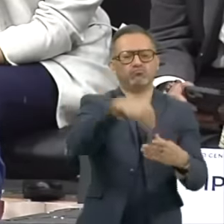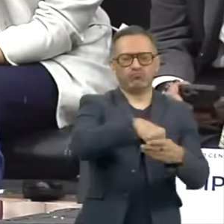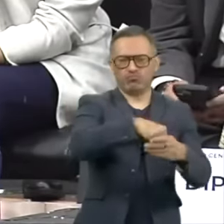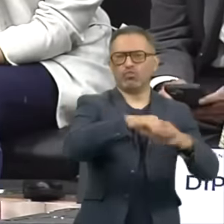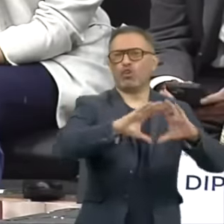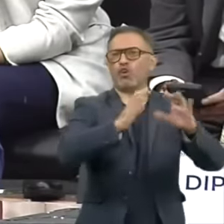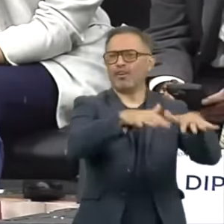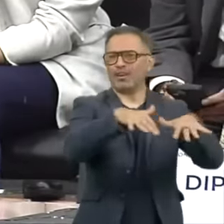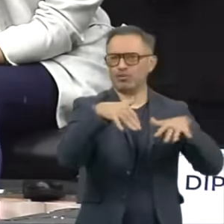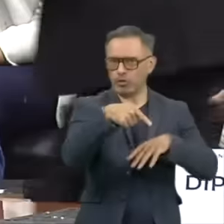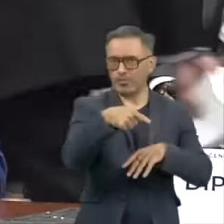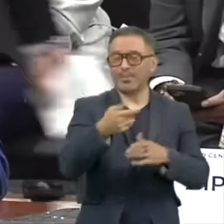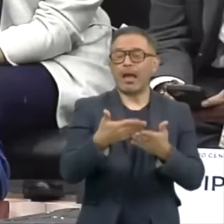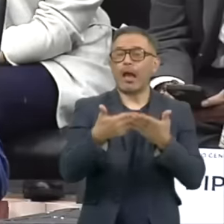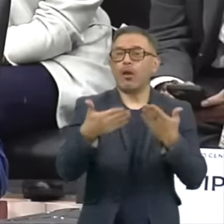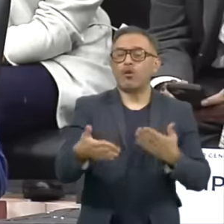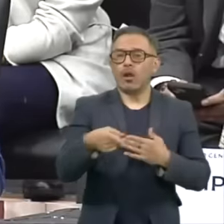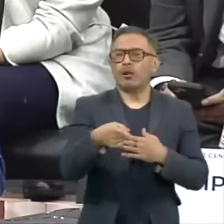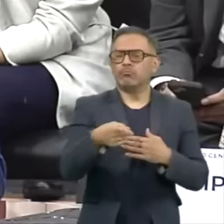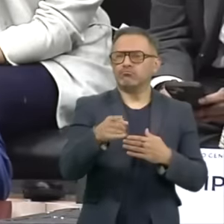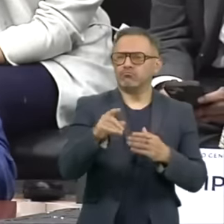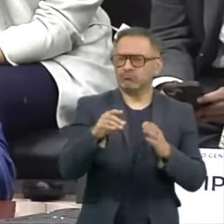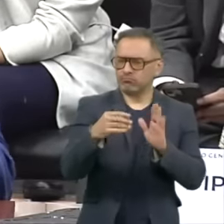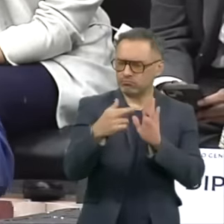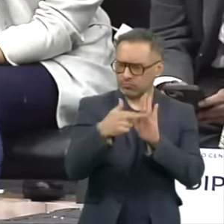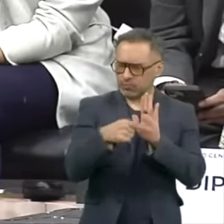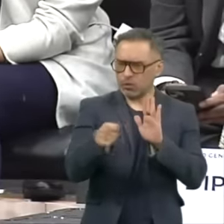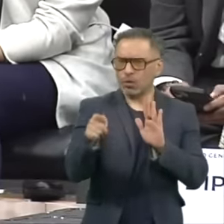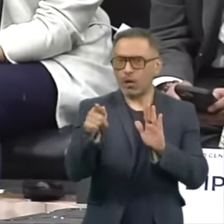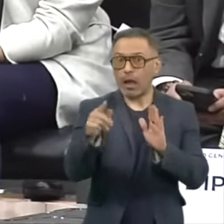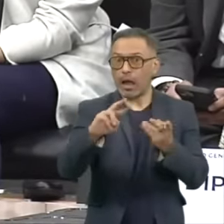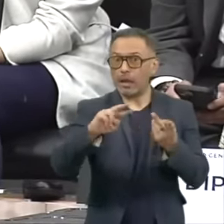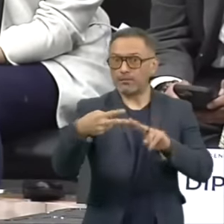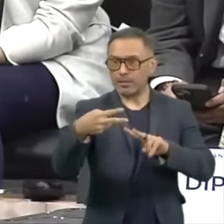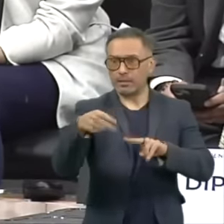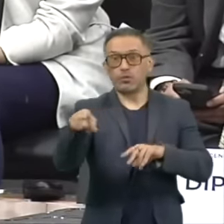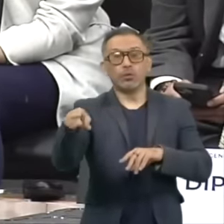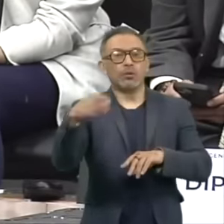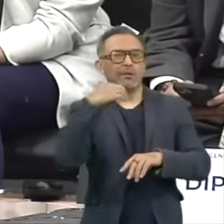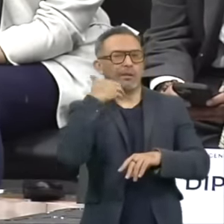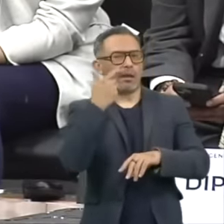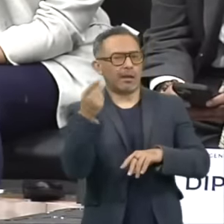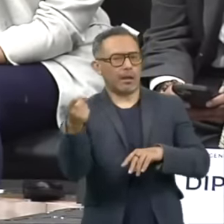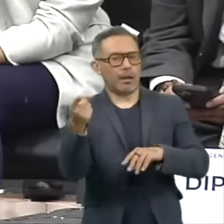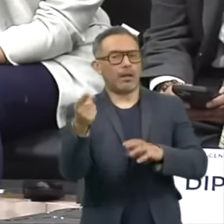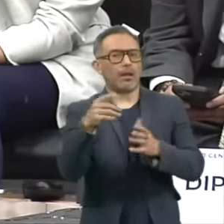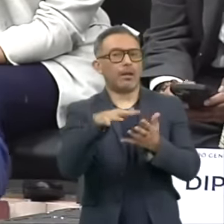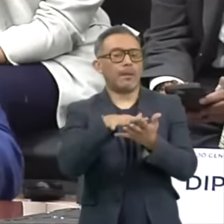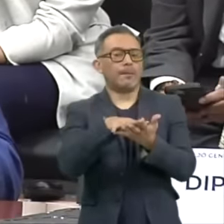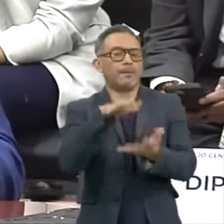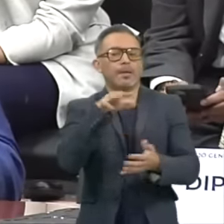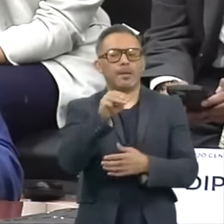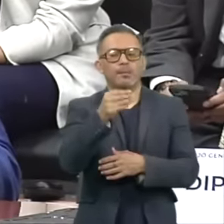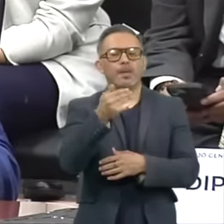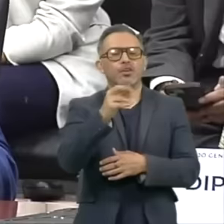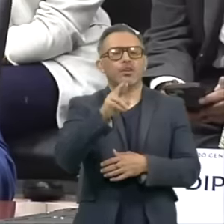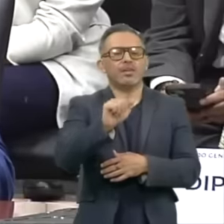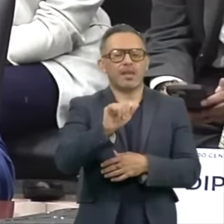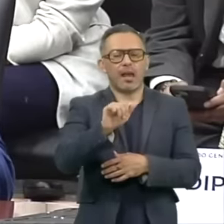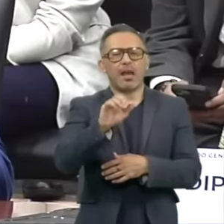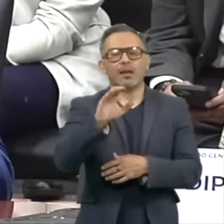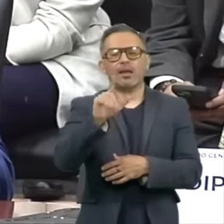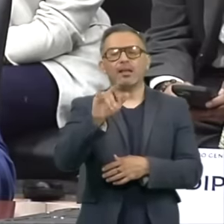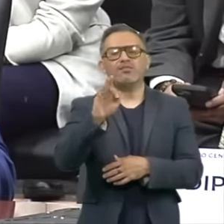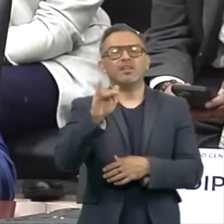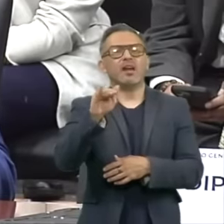de la democracia es obtener una mayoría calificada que no tiene sustento, que no